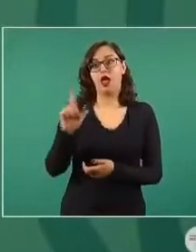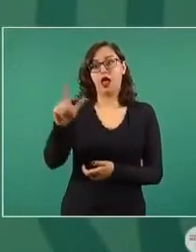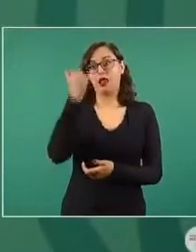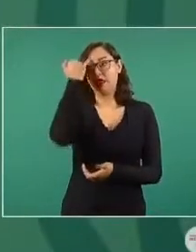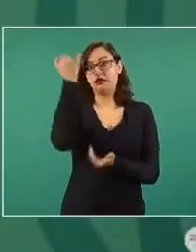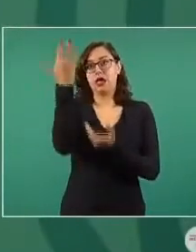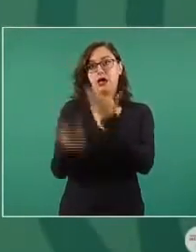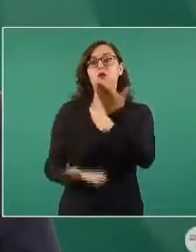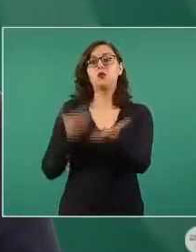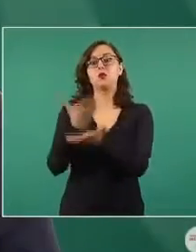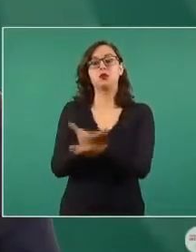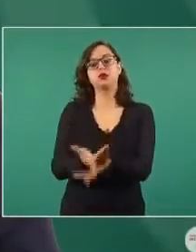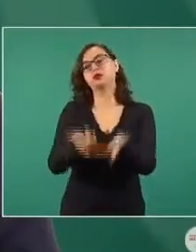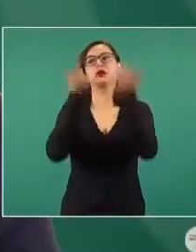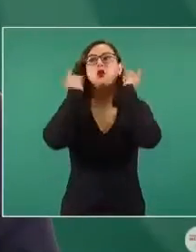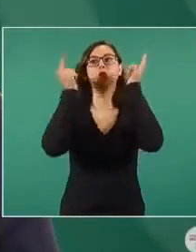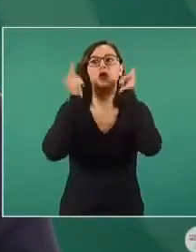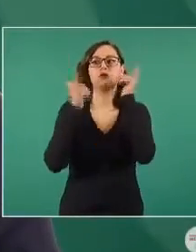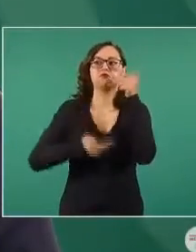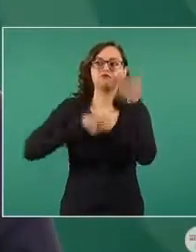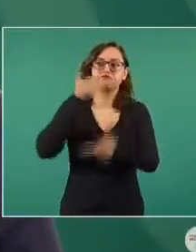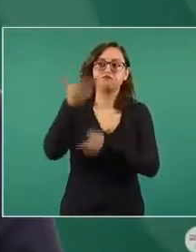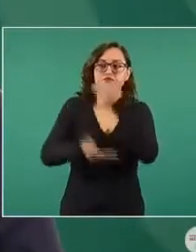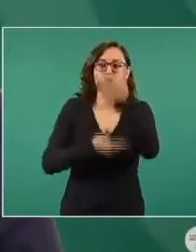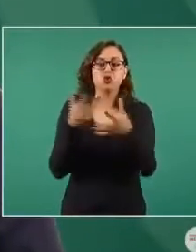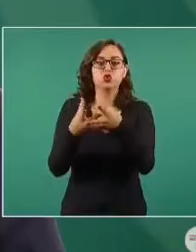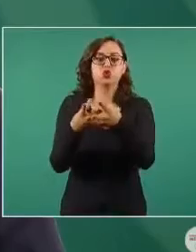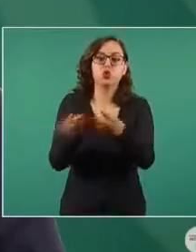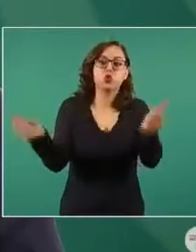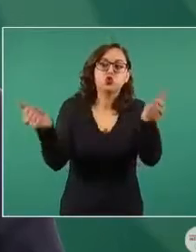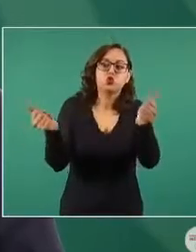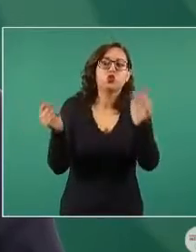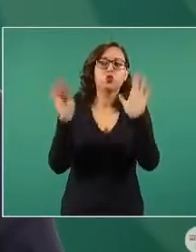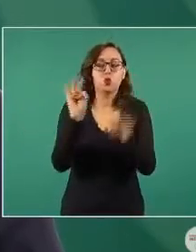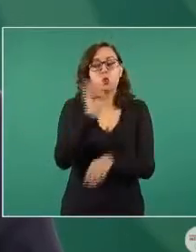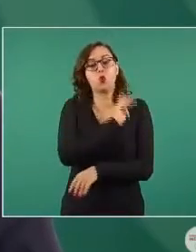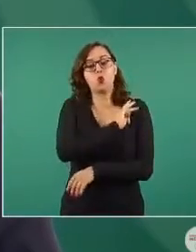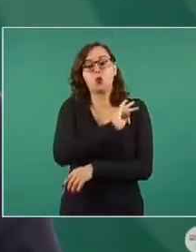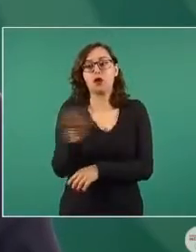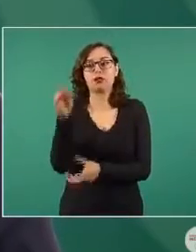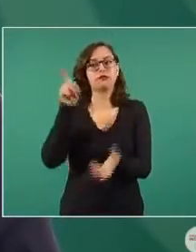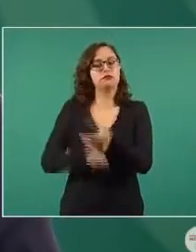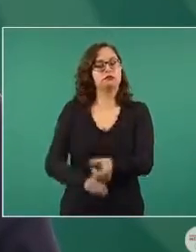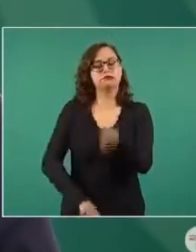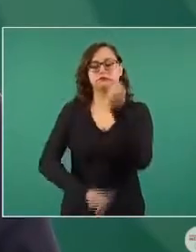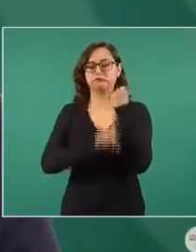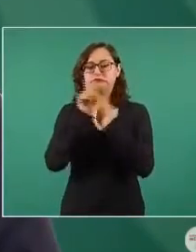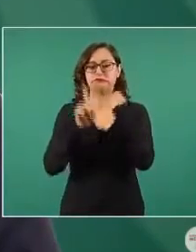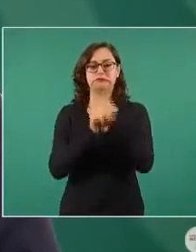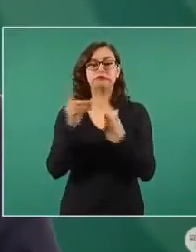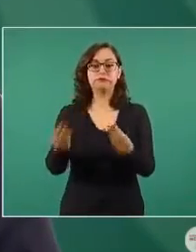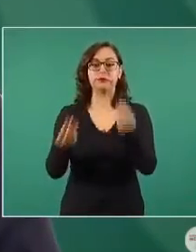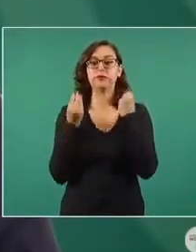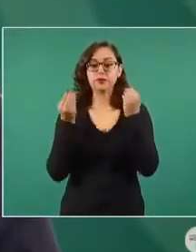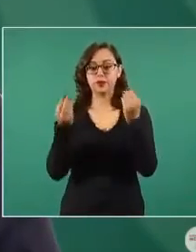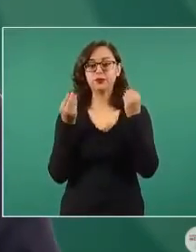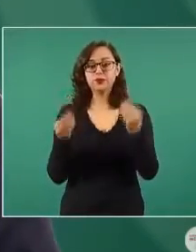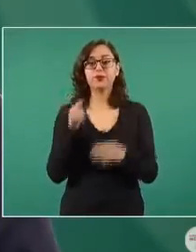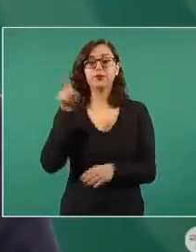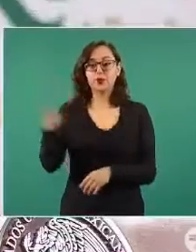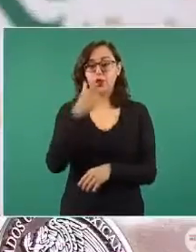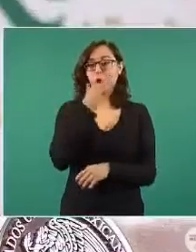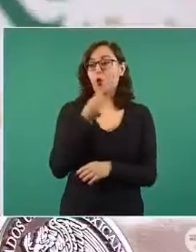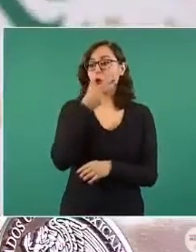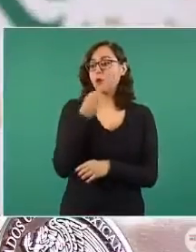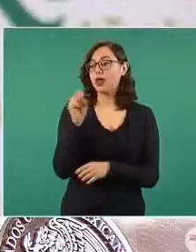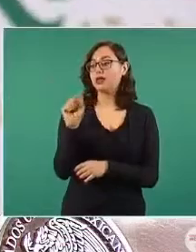pueda avanzar. Hay muchos problemas en el Poder Judicial. Ojalá que este ministro Saldívar, que yo creo que ha hecho un